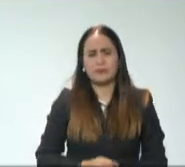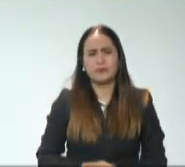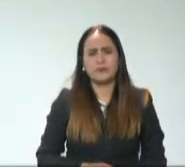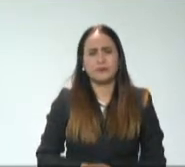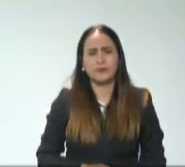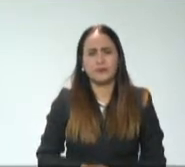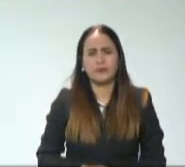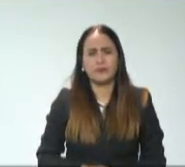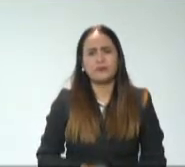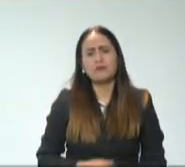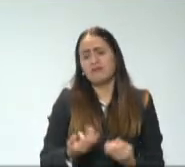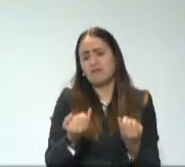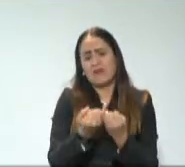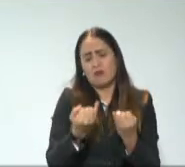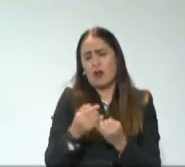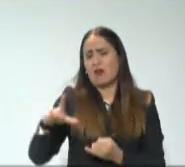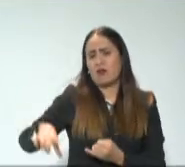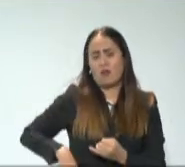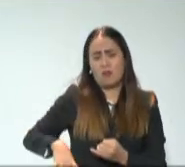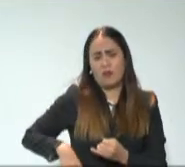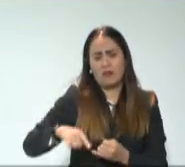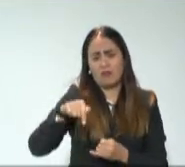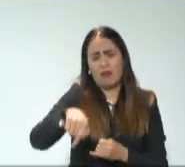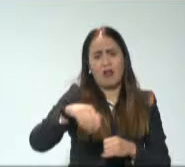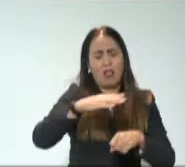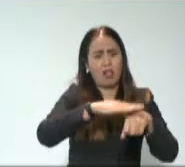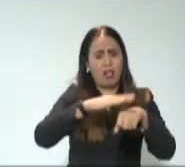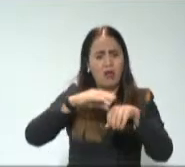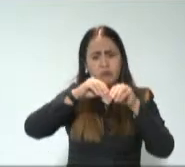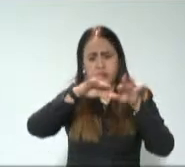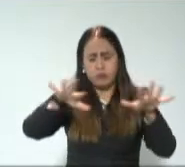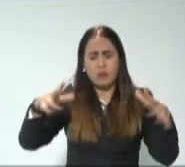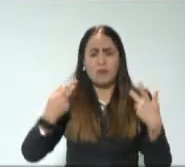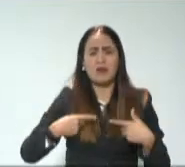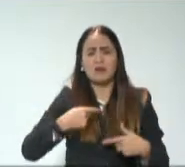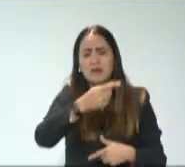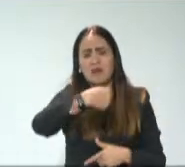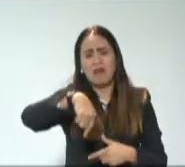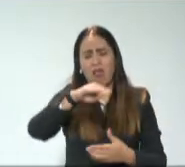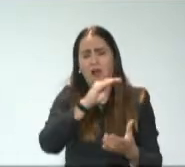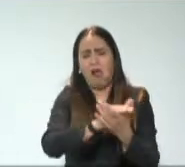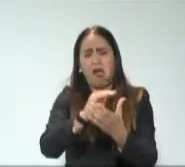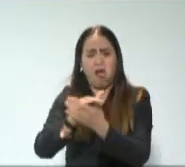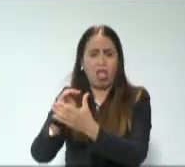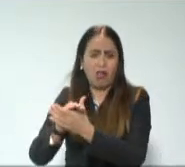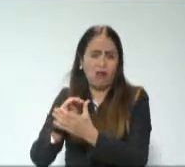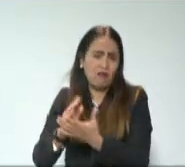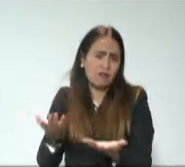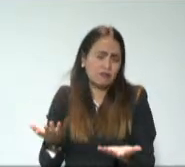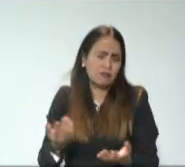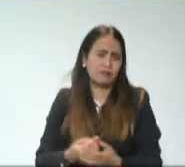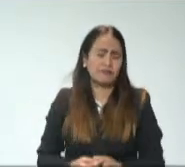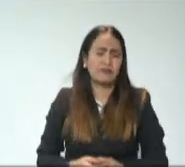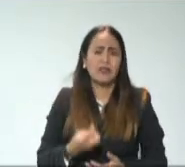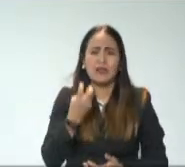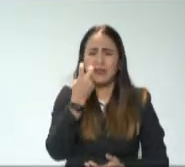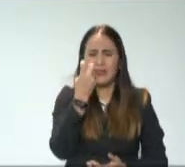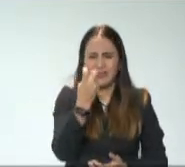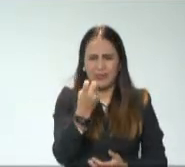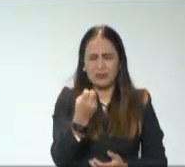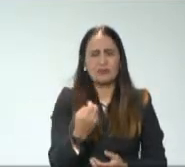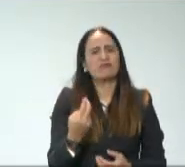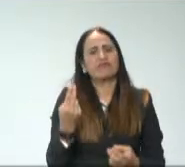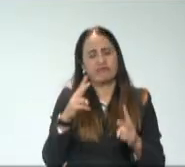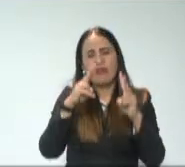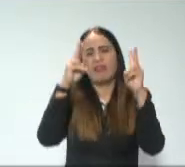ion a través de las autoridades sanitarias entonces creo que esto es materia de de